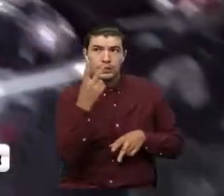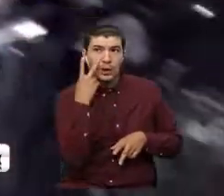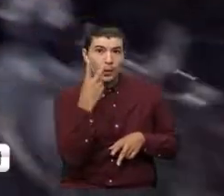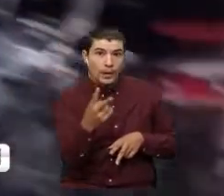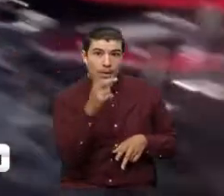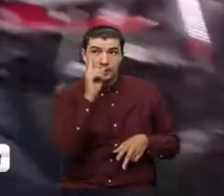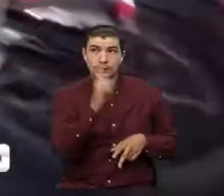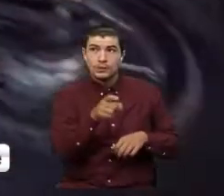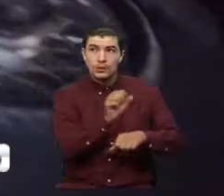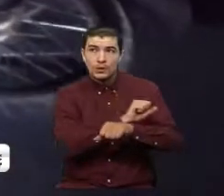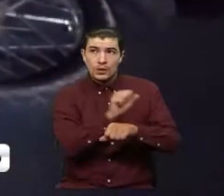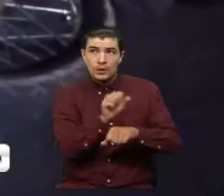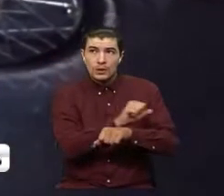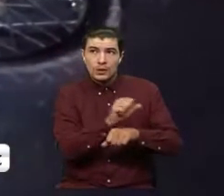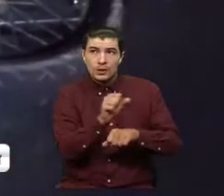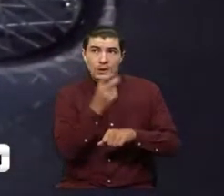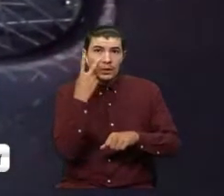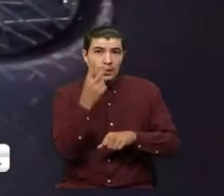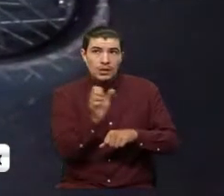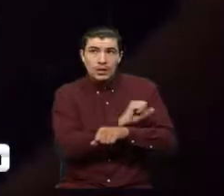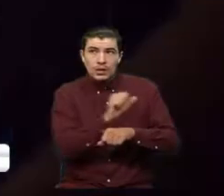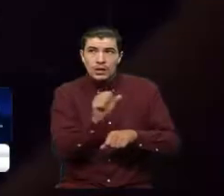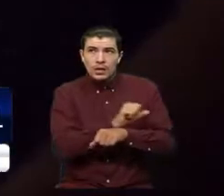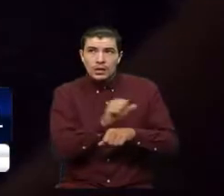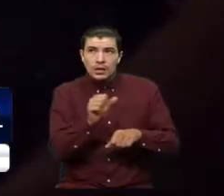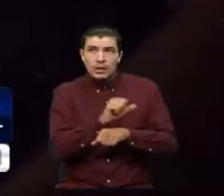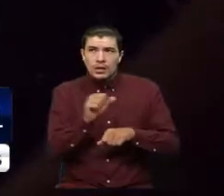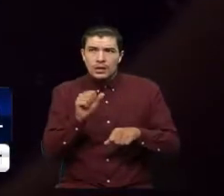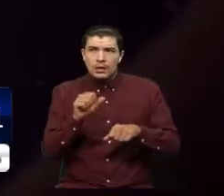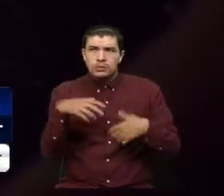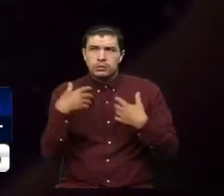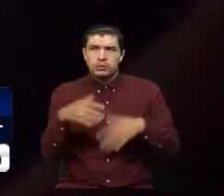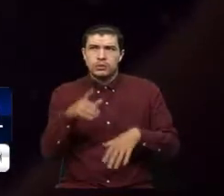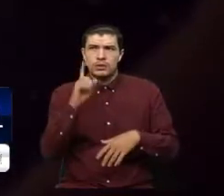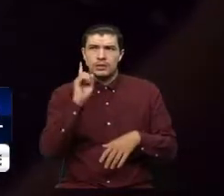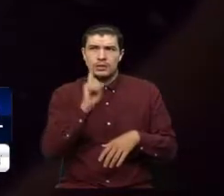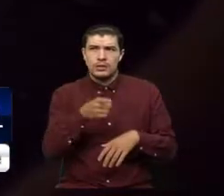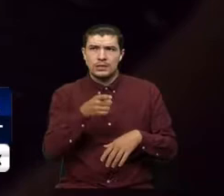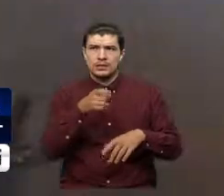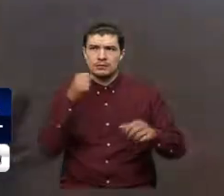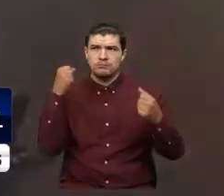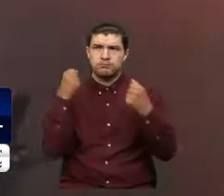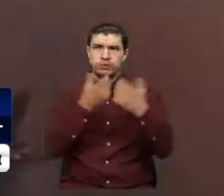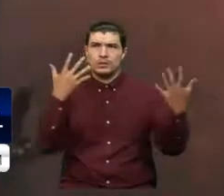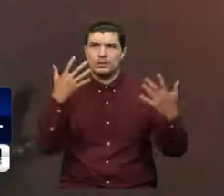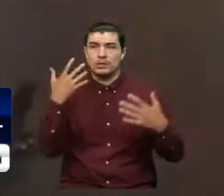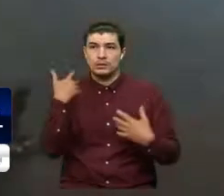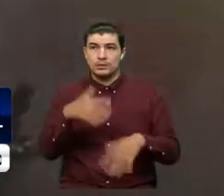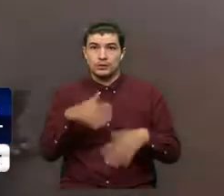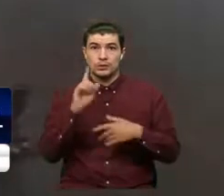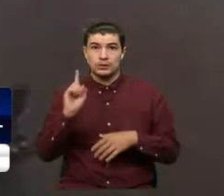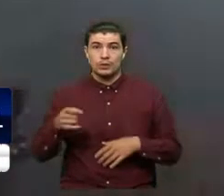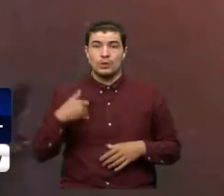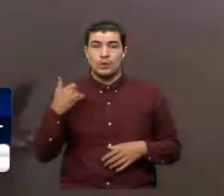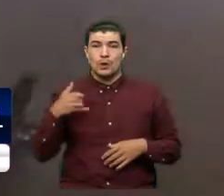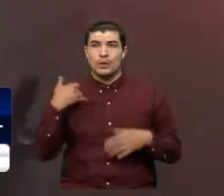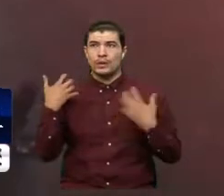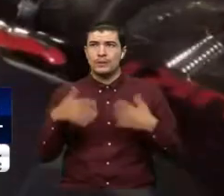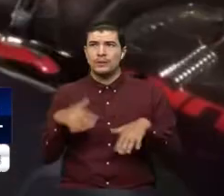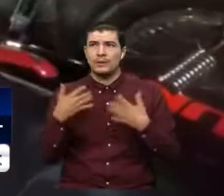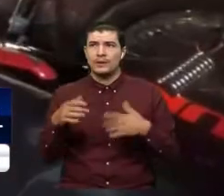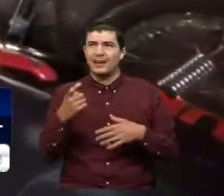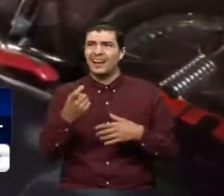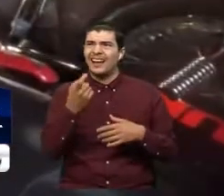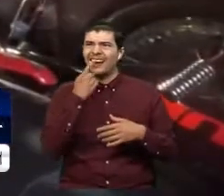automóvil que transitaba delante de él baja la velocidad en motociclistas colisiona con el otro vehículo del impacto el joven pierde dos de sus dientes